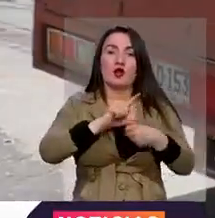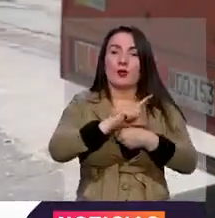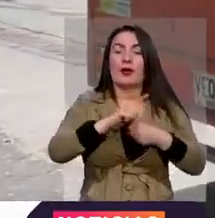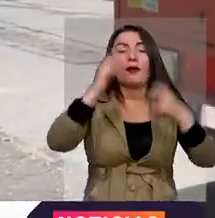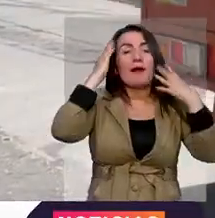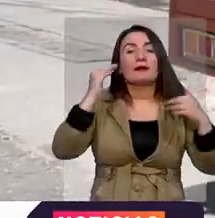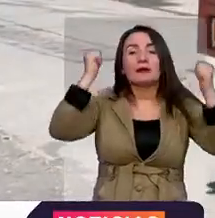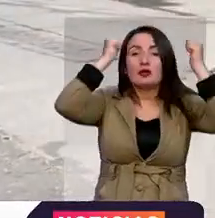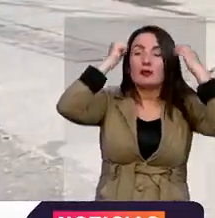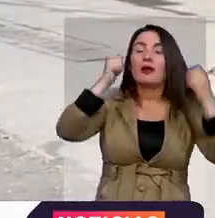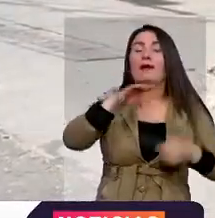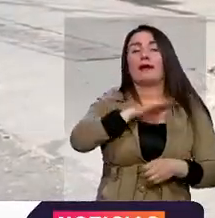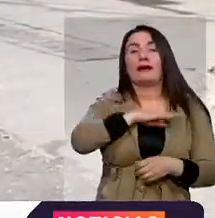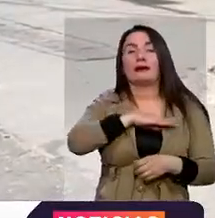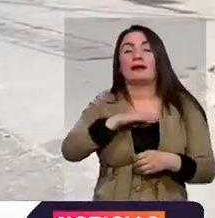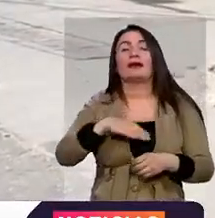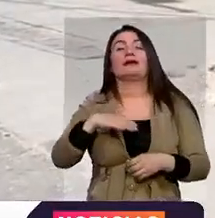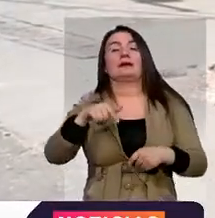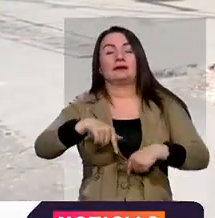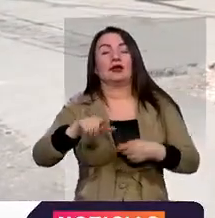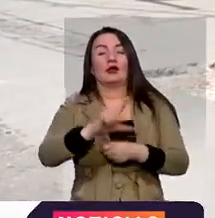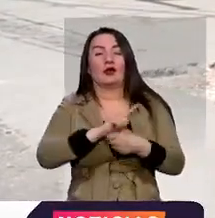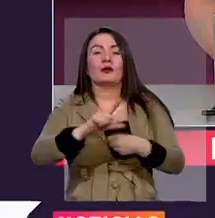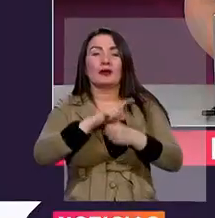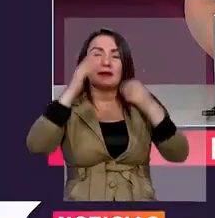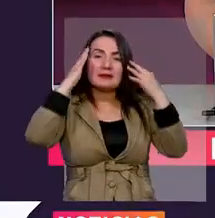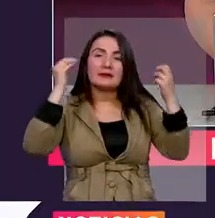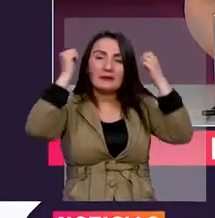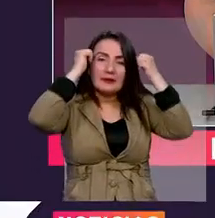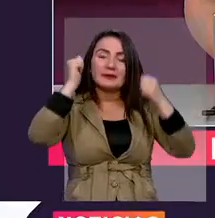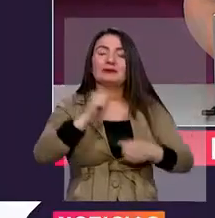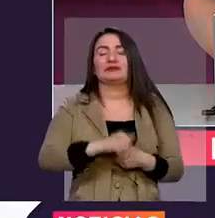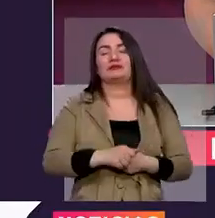para su respuesta. Me despido de la localidad de San Cristóbal. Andrés Zapata, Noticias Capital.